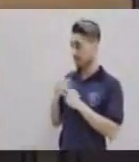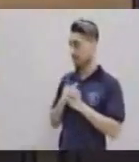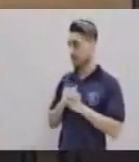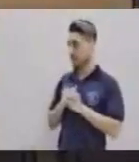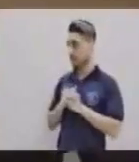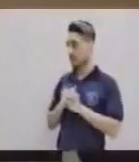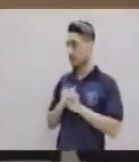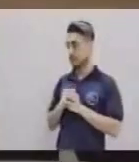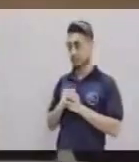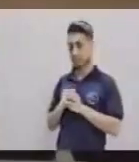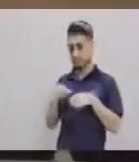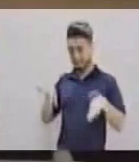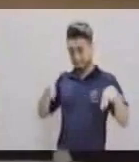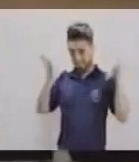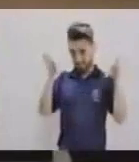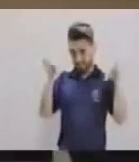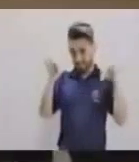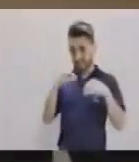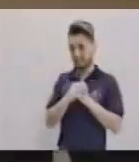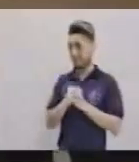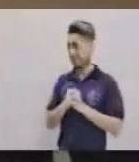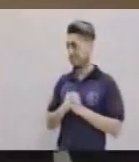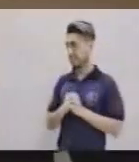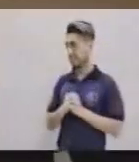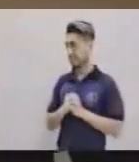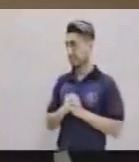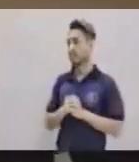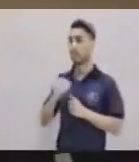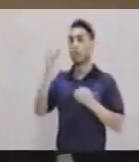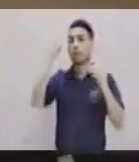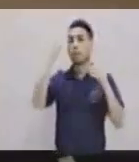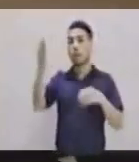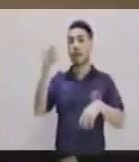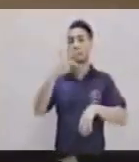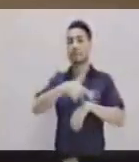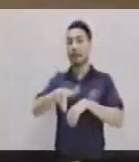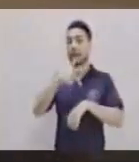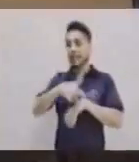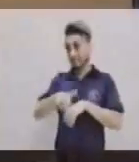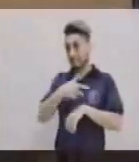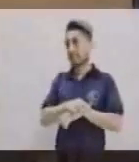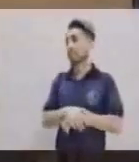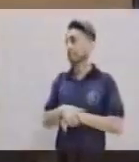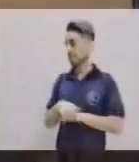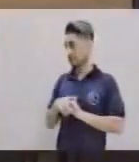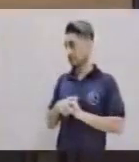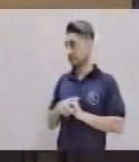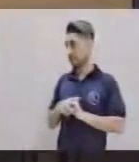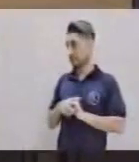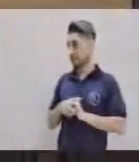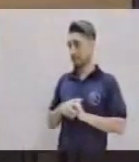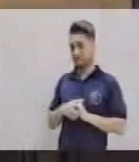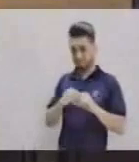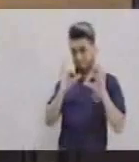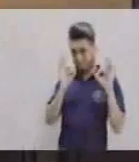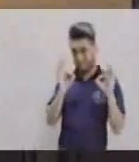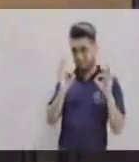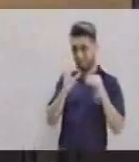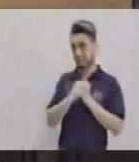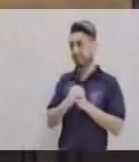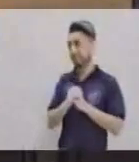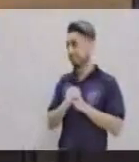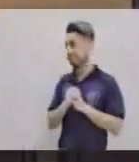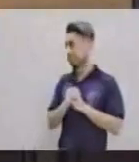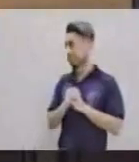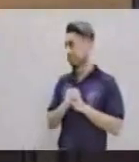conmigo. Ralph Nangun, buenas tardes. Ralph Mugmuka, buen trabajo.